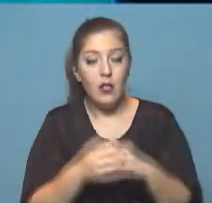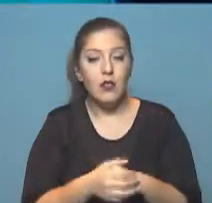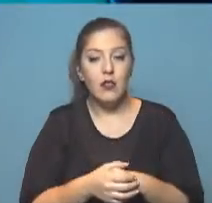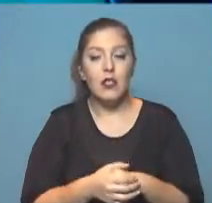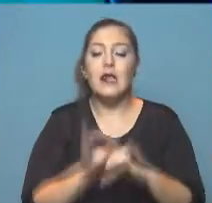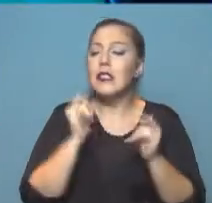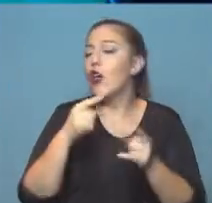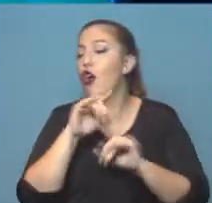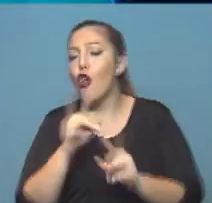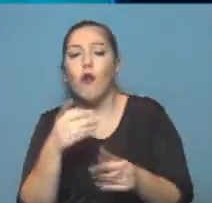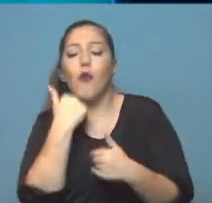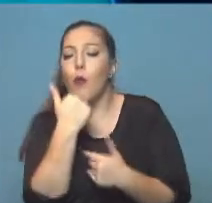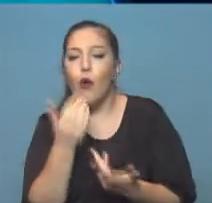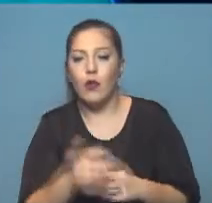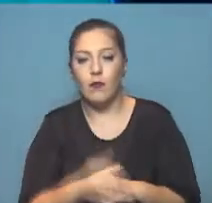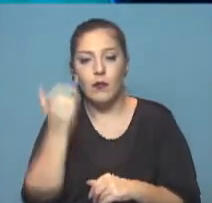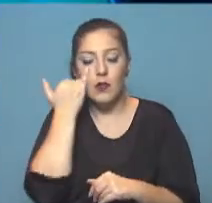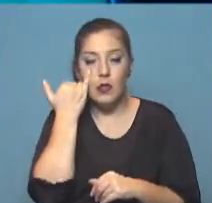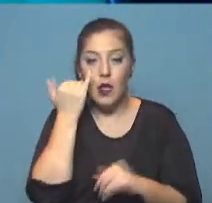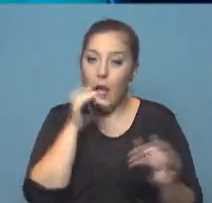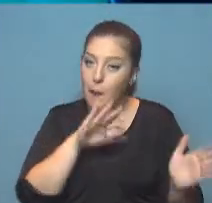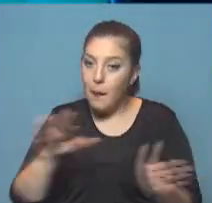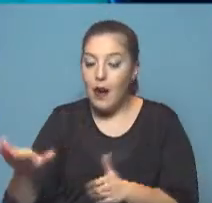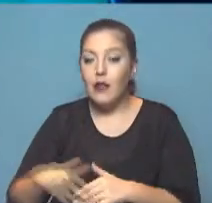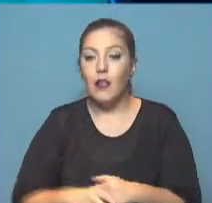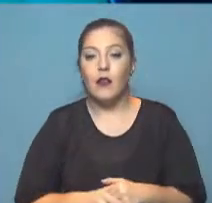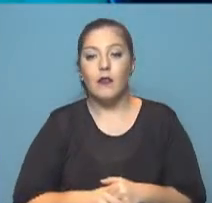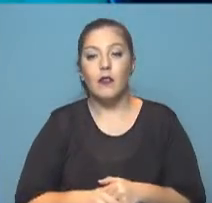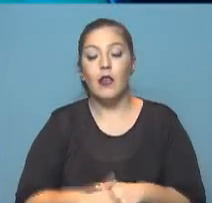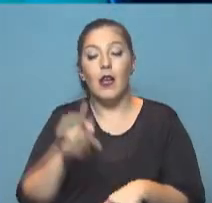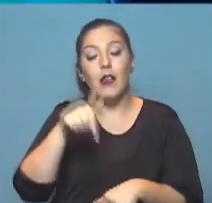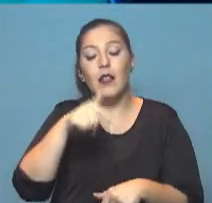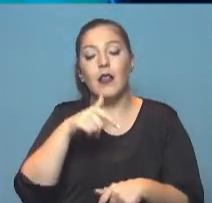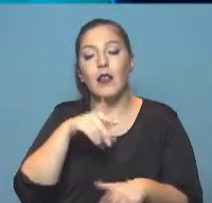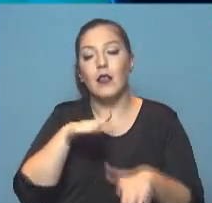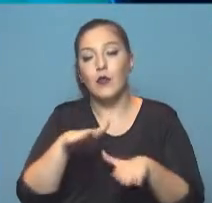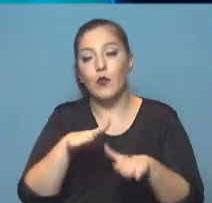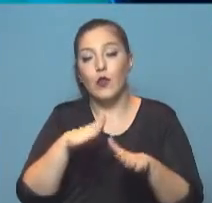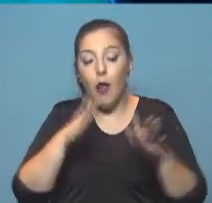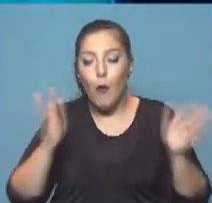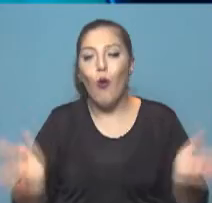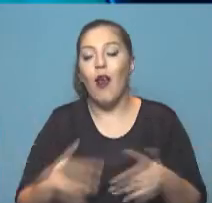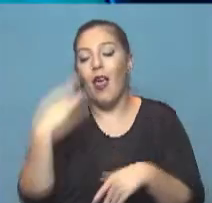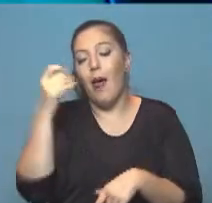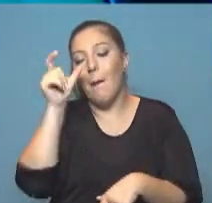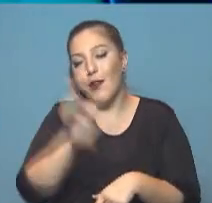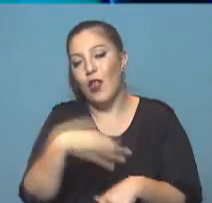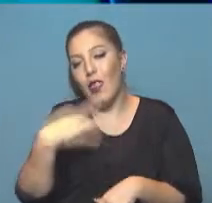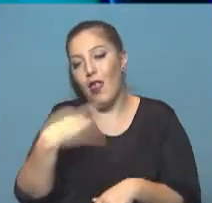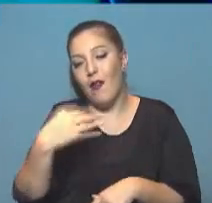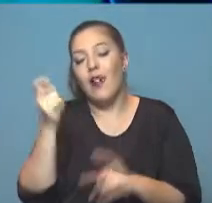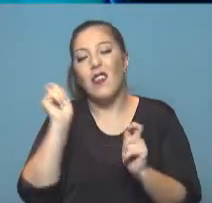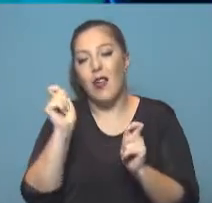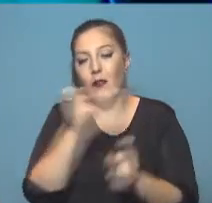o no lo fuesen. Entiendo. Y por otro lado, no darle, en este caso, un empujón a quien hay que darle el empujón, al